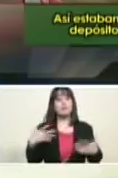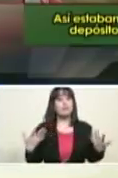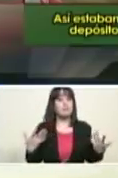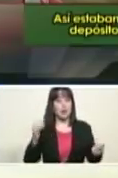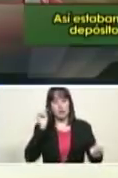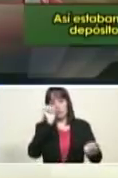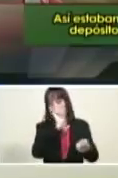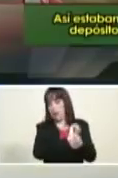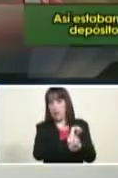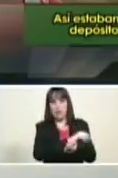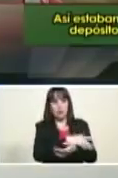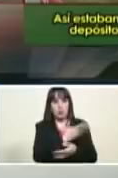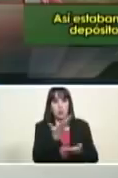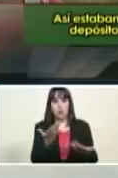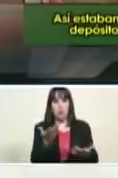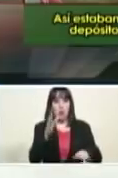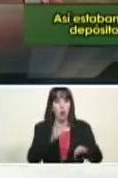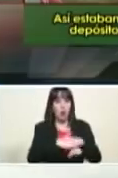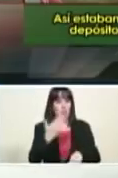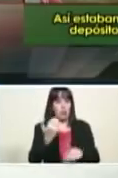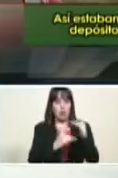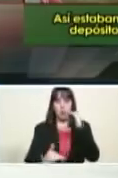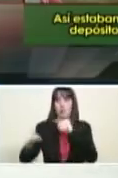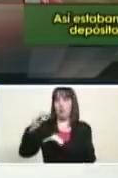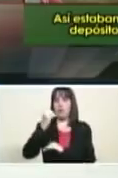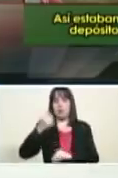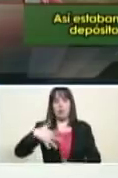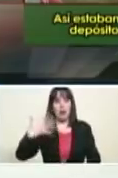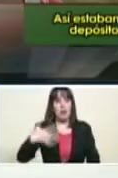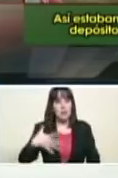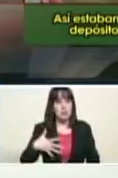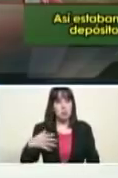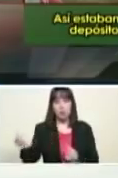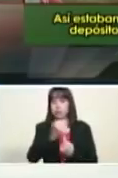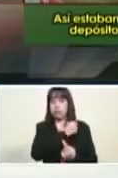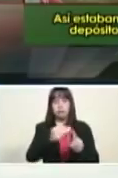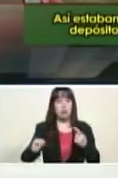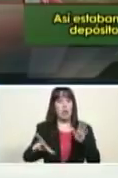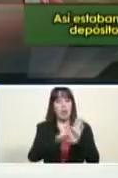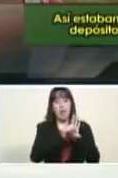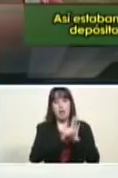ganchos puestos al dueño del supermercado por violar la ley.